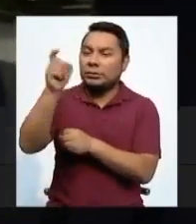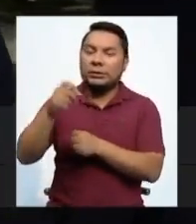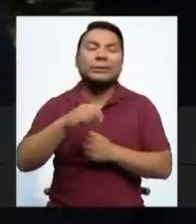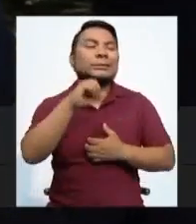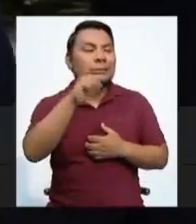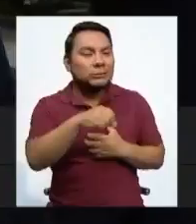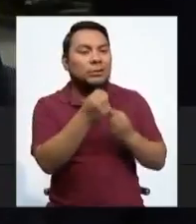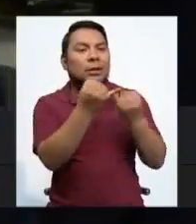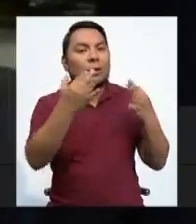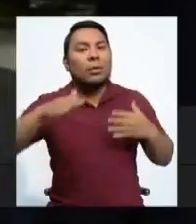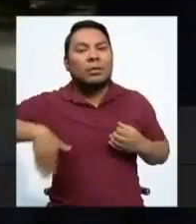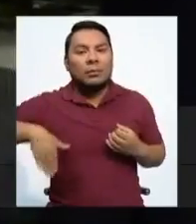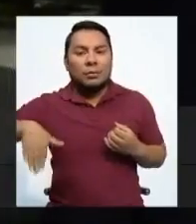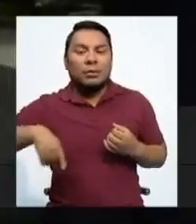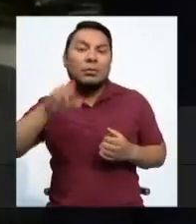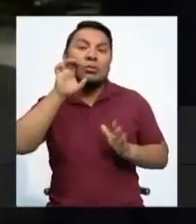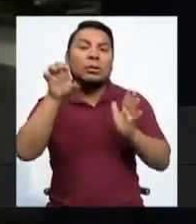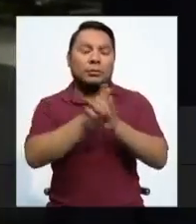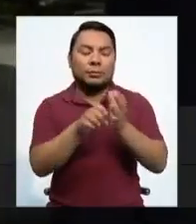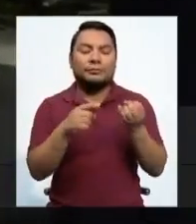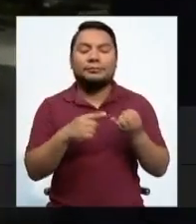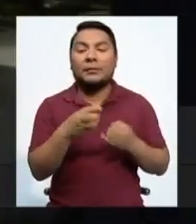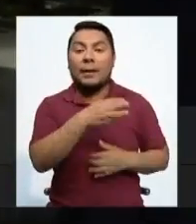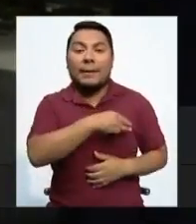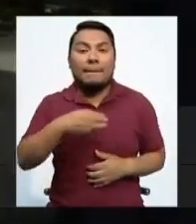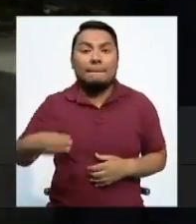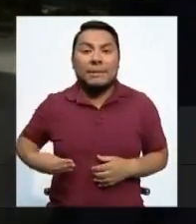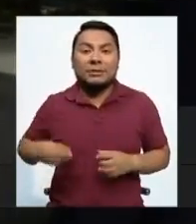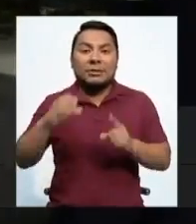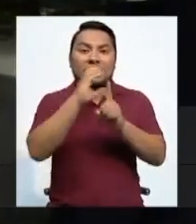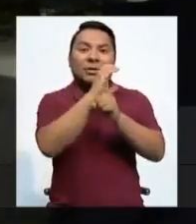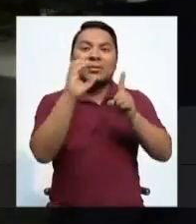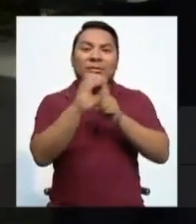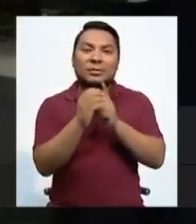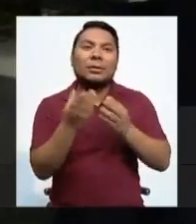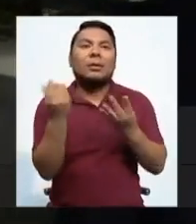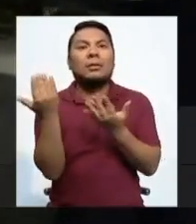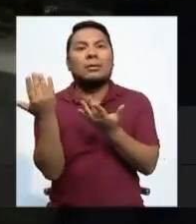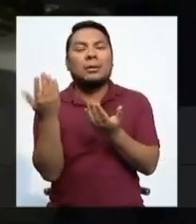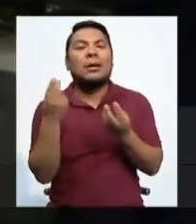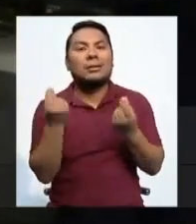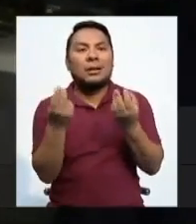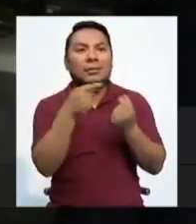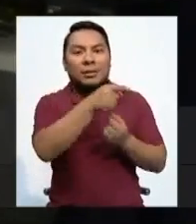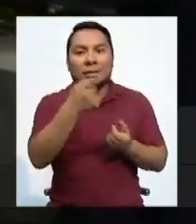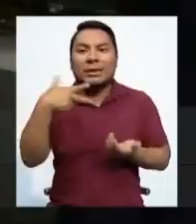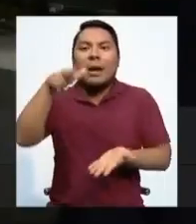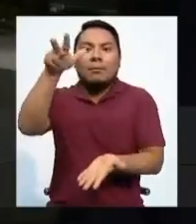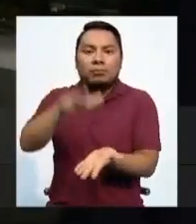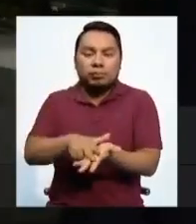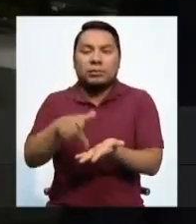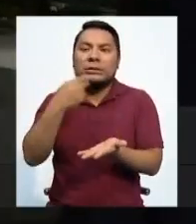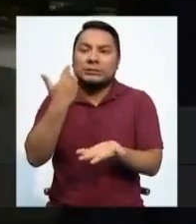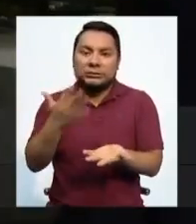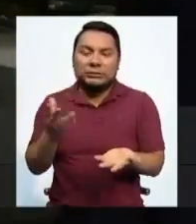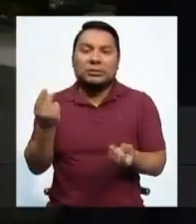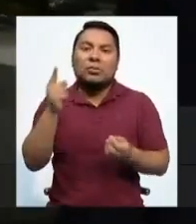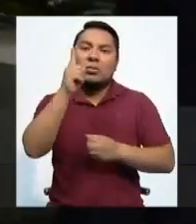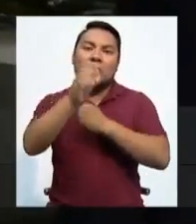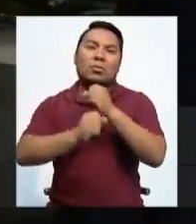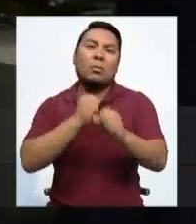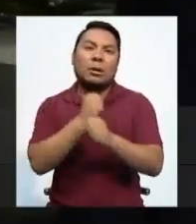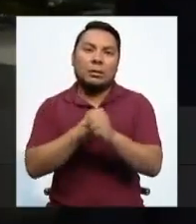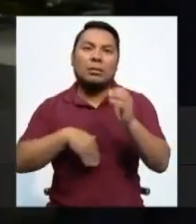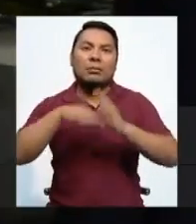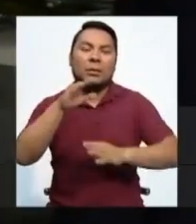el Ministerio de Cultura, en darle la autorización y además recortar el proyecto, demoró un año o